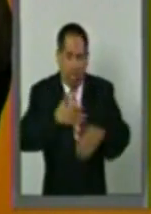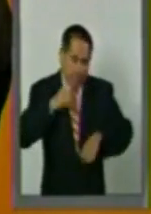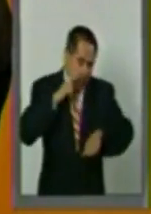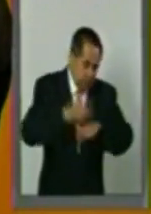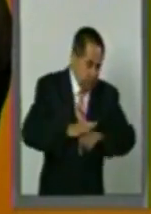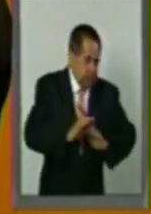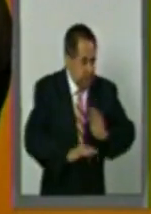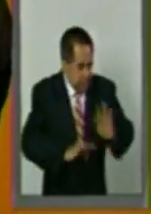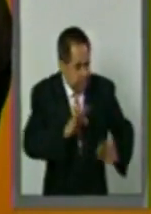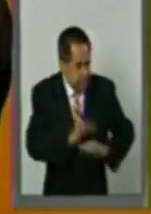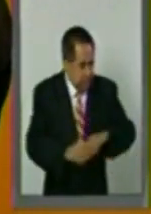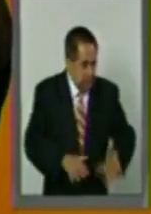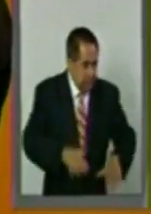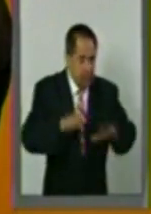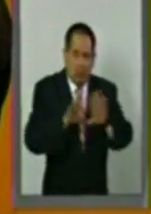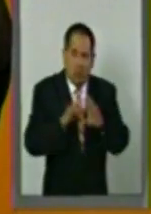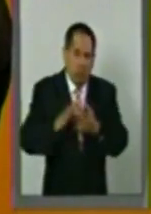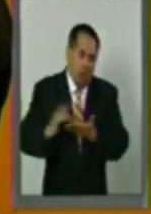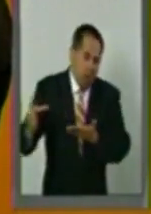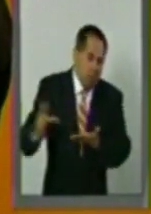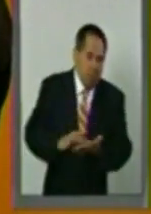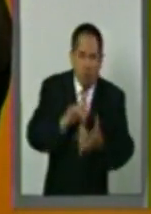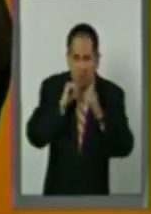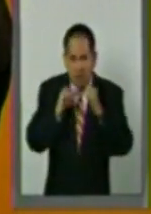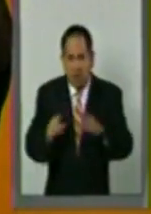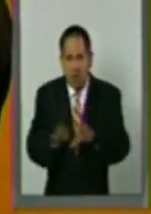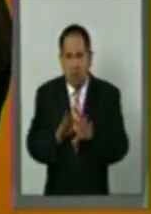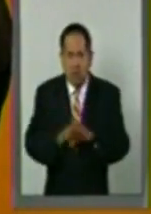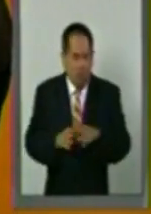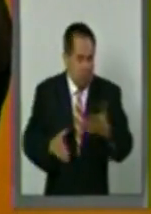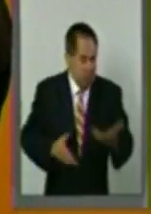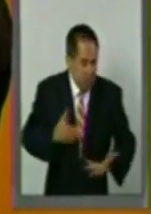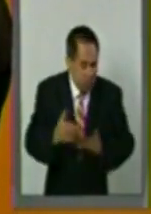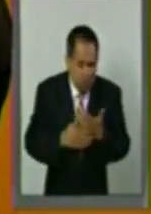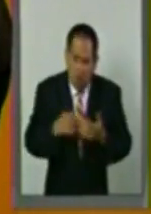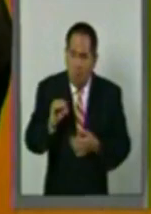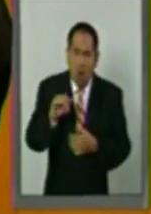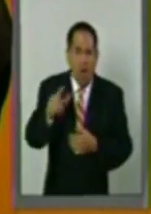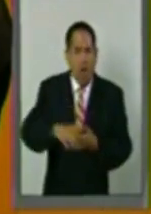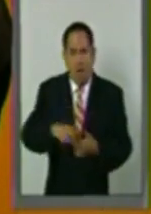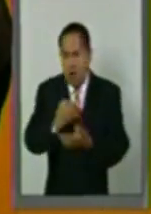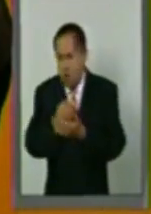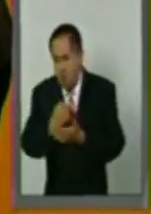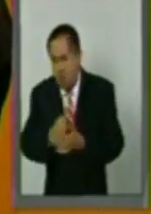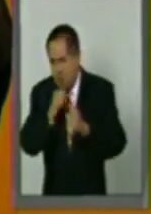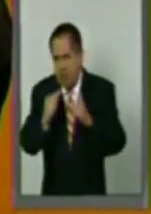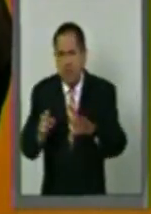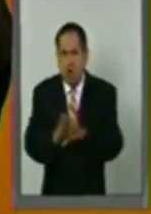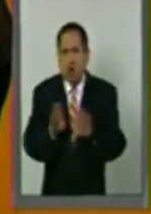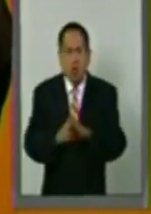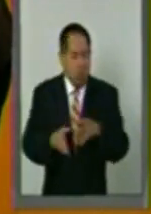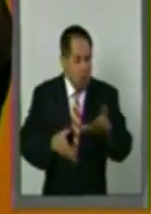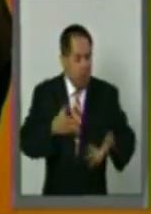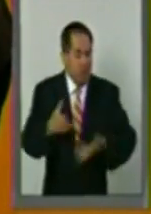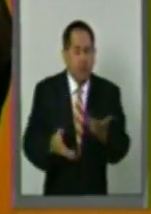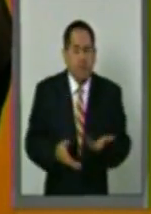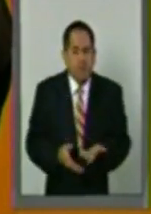de sus hijos, sin el apoyo, ni el apoyo moral ni económico, sino